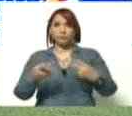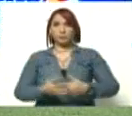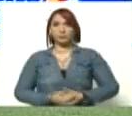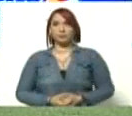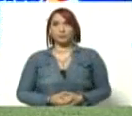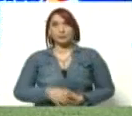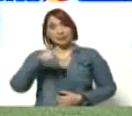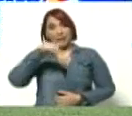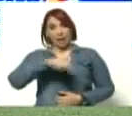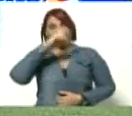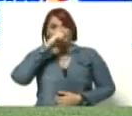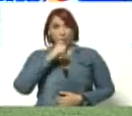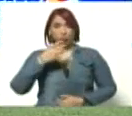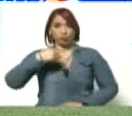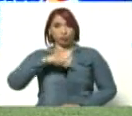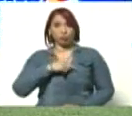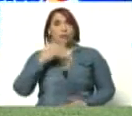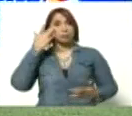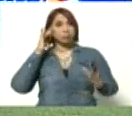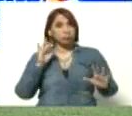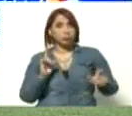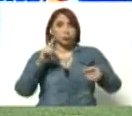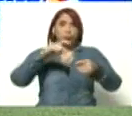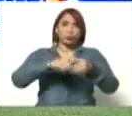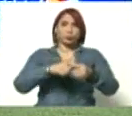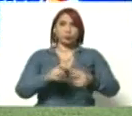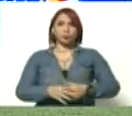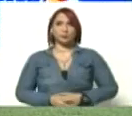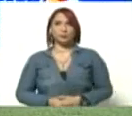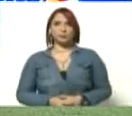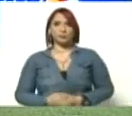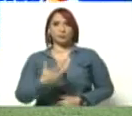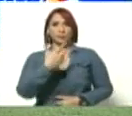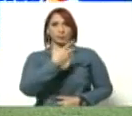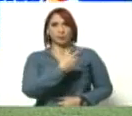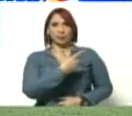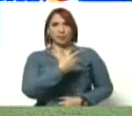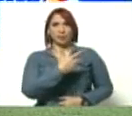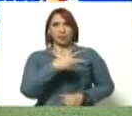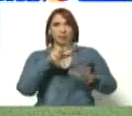este año están optando, se están incorporando